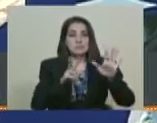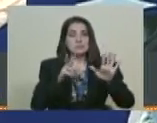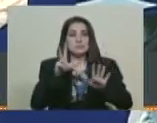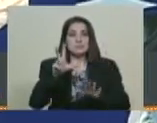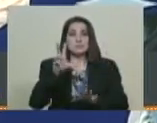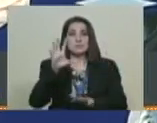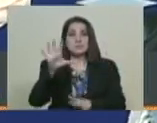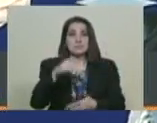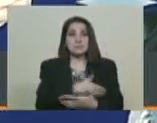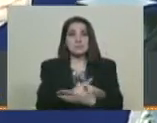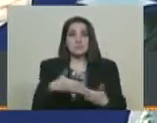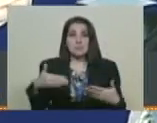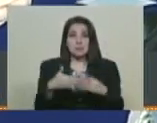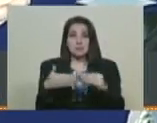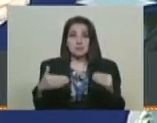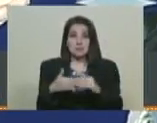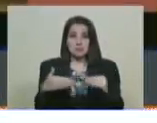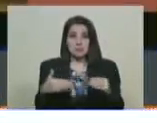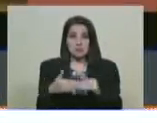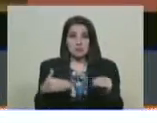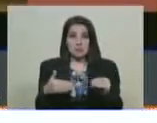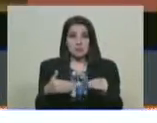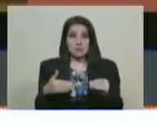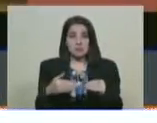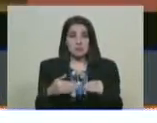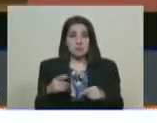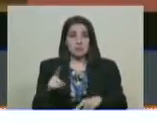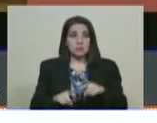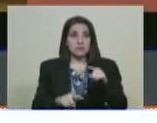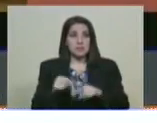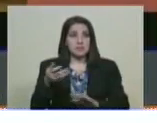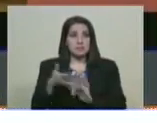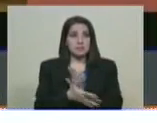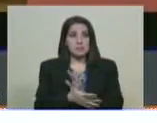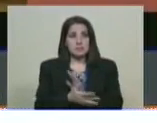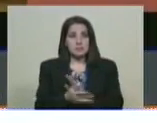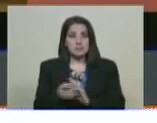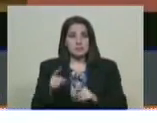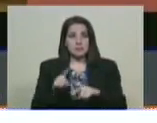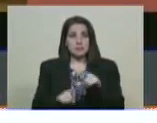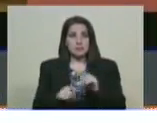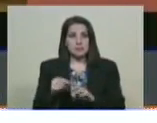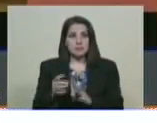735 millones de dólares. No es concha de ajo, yo.